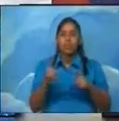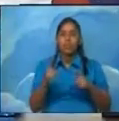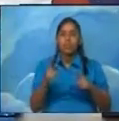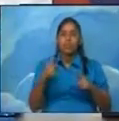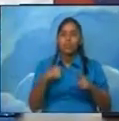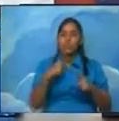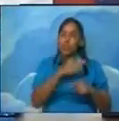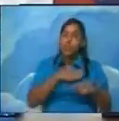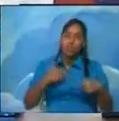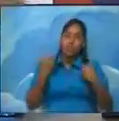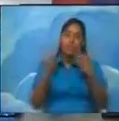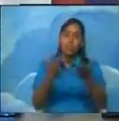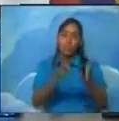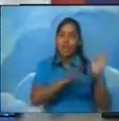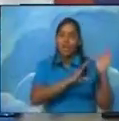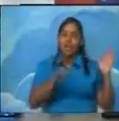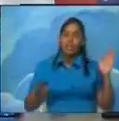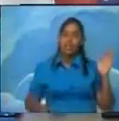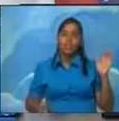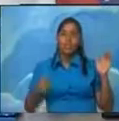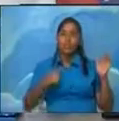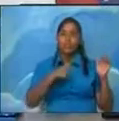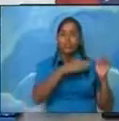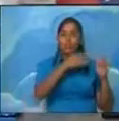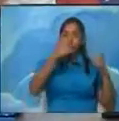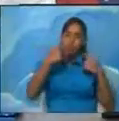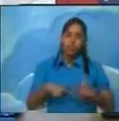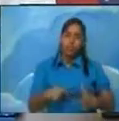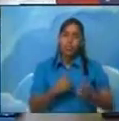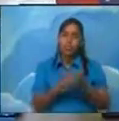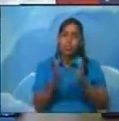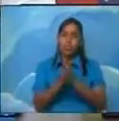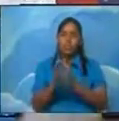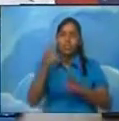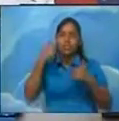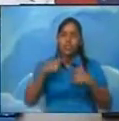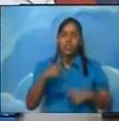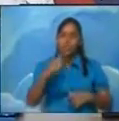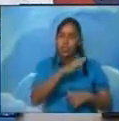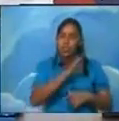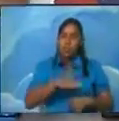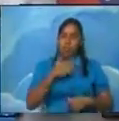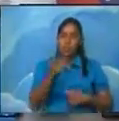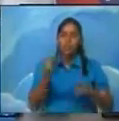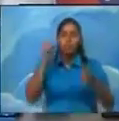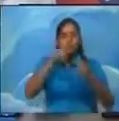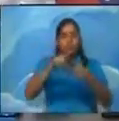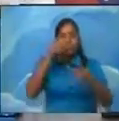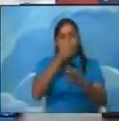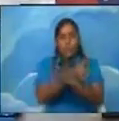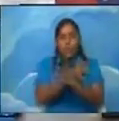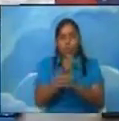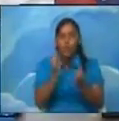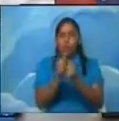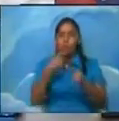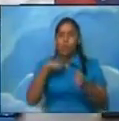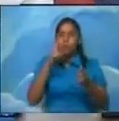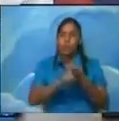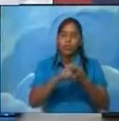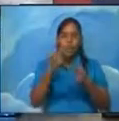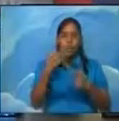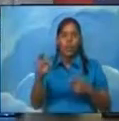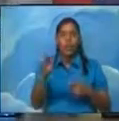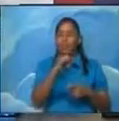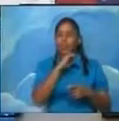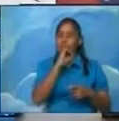ya yo me entregué al Señor, yo soy santificado, ¿será que yo puedo acostarme con mi...? Claro, chico, pero si esa es tu mujer.